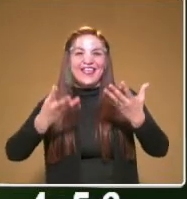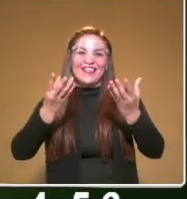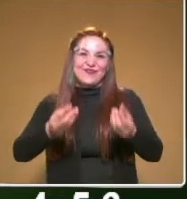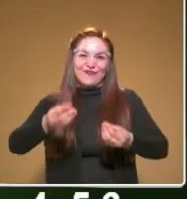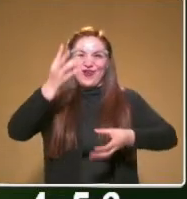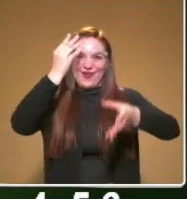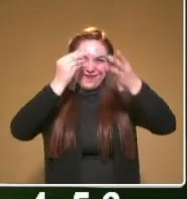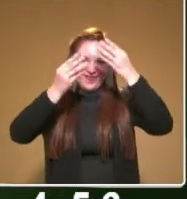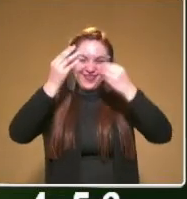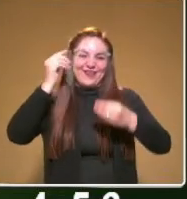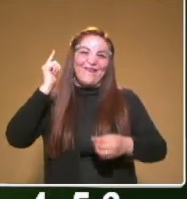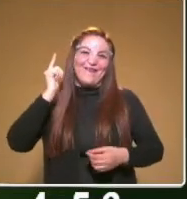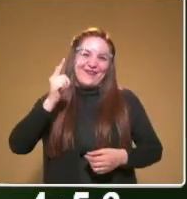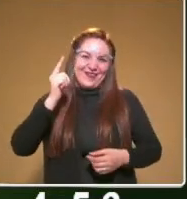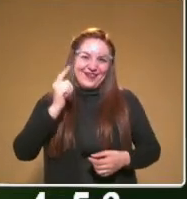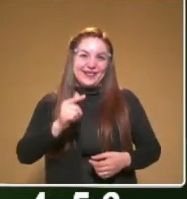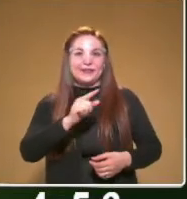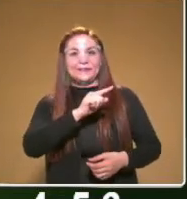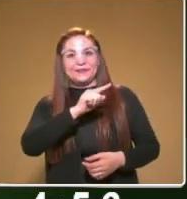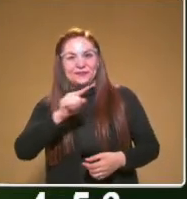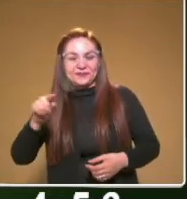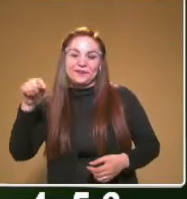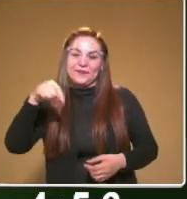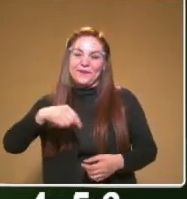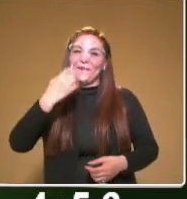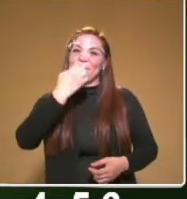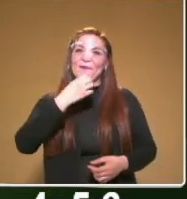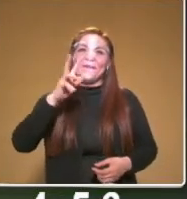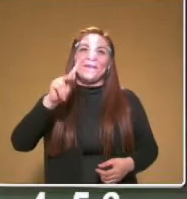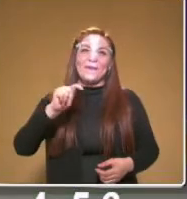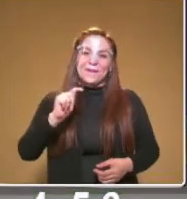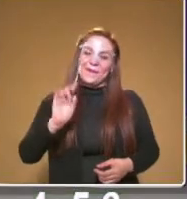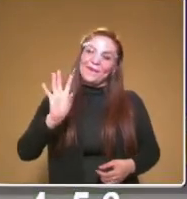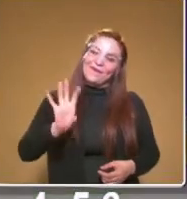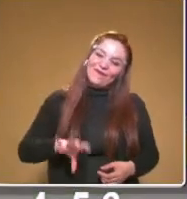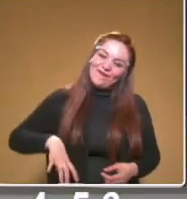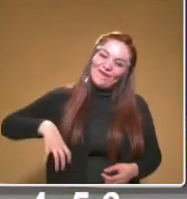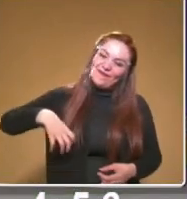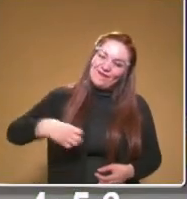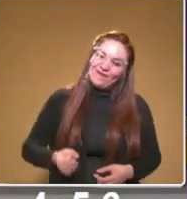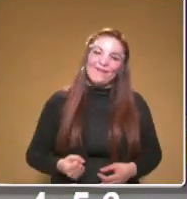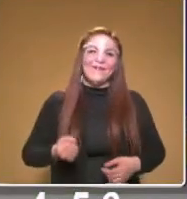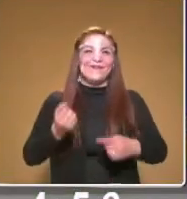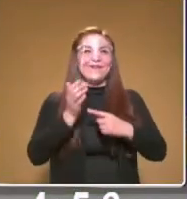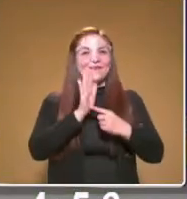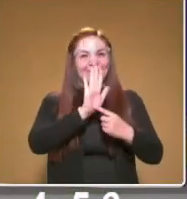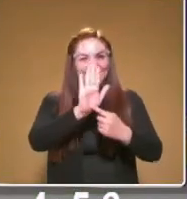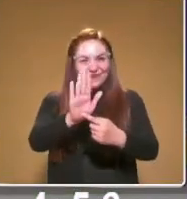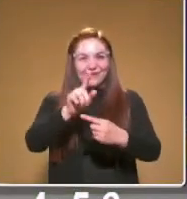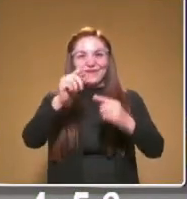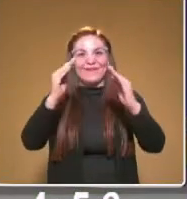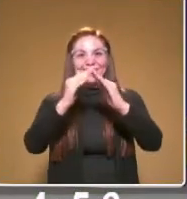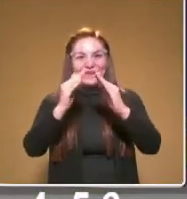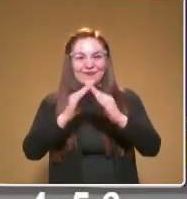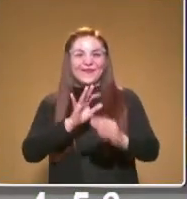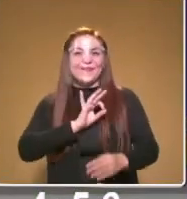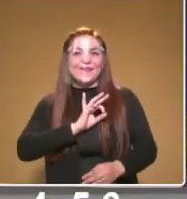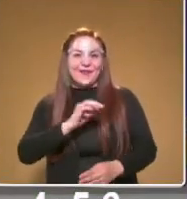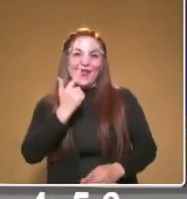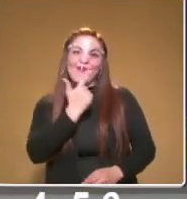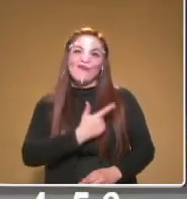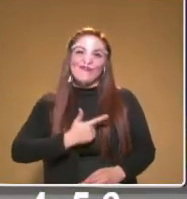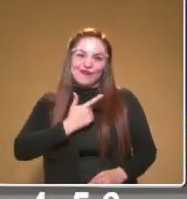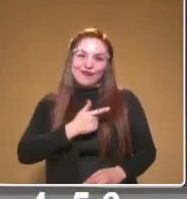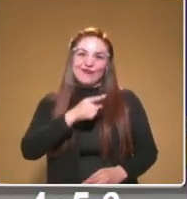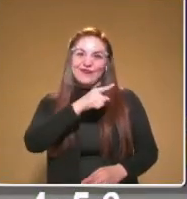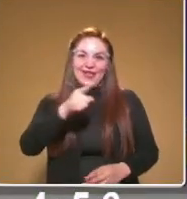algo nuevo. Uh-huh. Como siempre aquí en Escuela TV, nosotros nos esforzamos para llevar esto hasta sus hogares de manera atractiva, que ustedes puedan